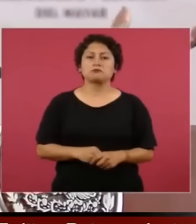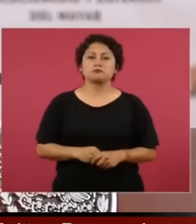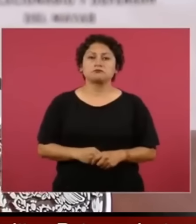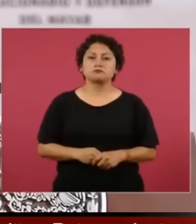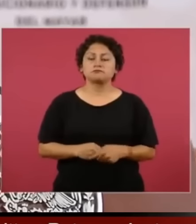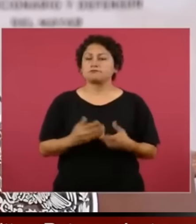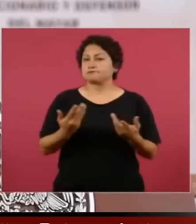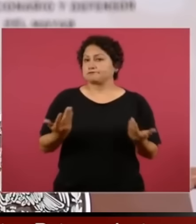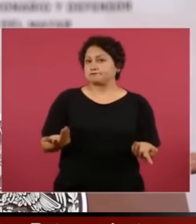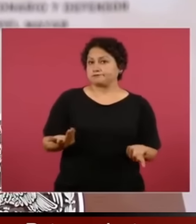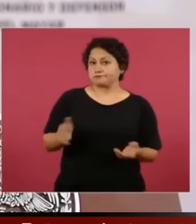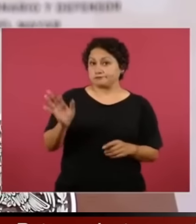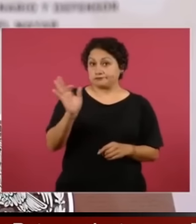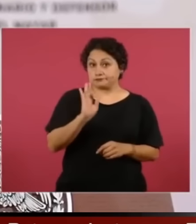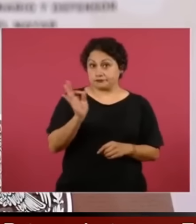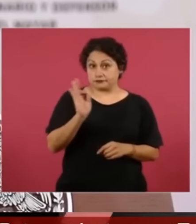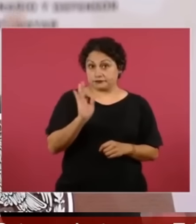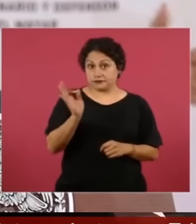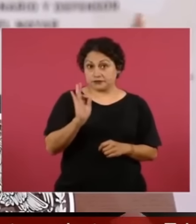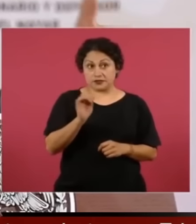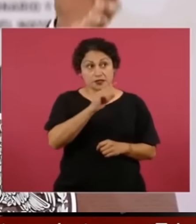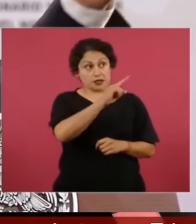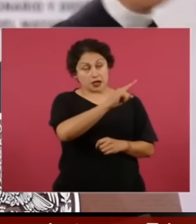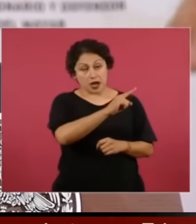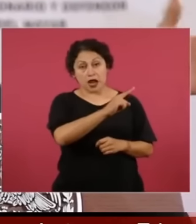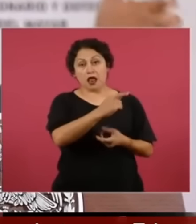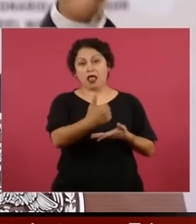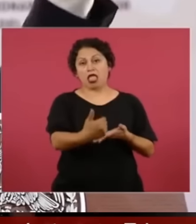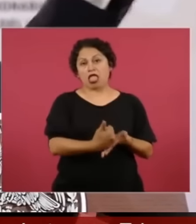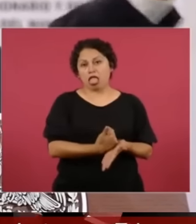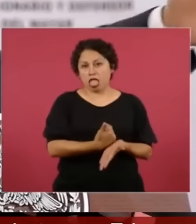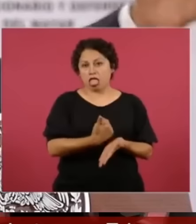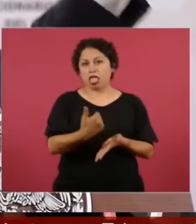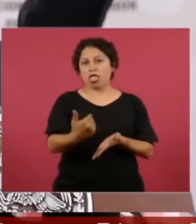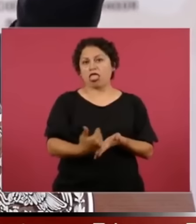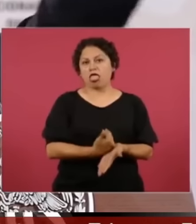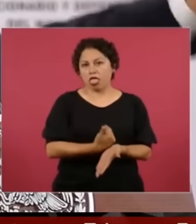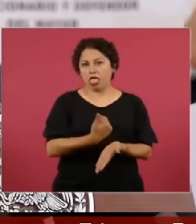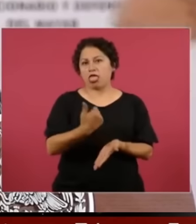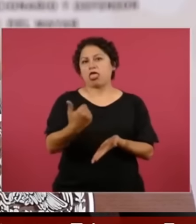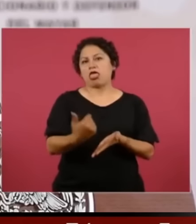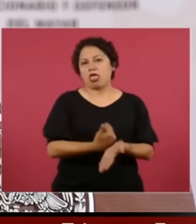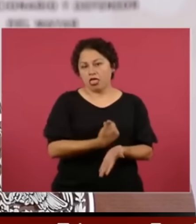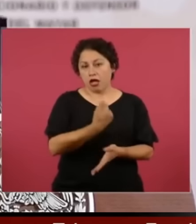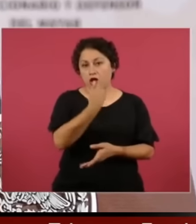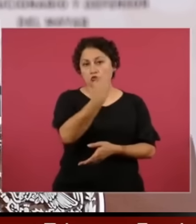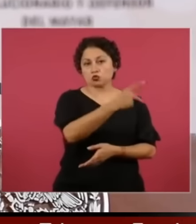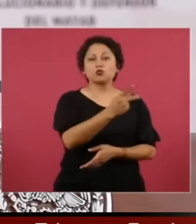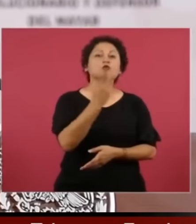Mientras no haya eso y sigan con esa política,